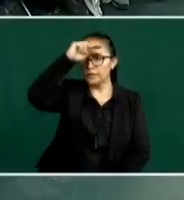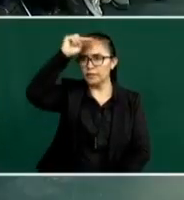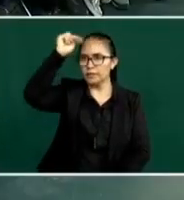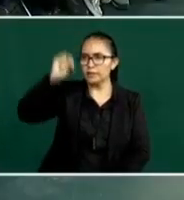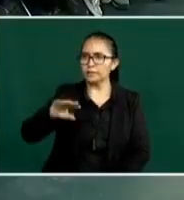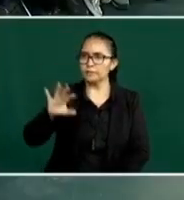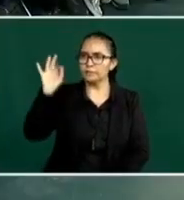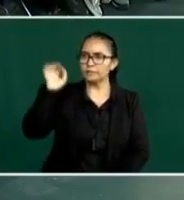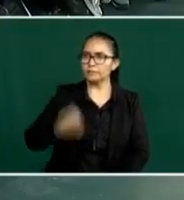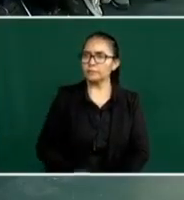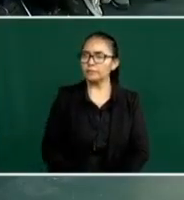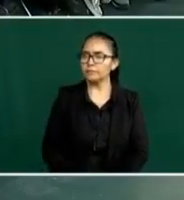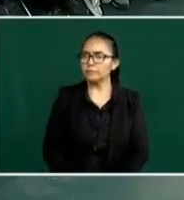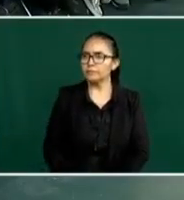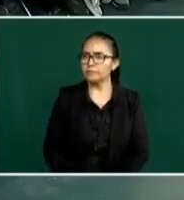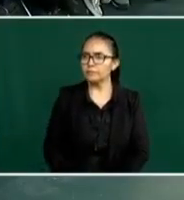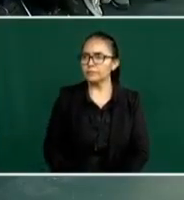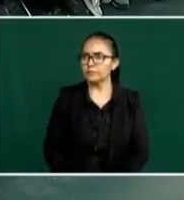Nayarit.